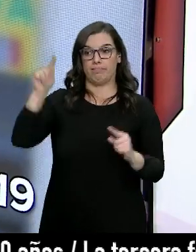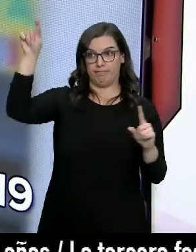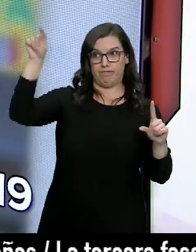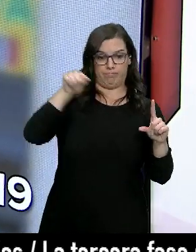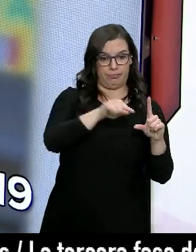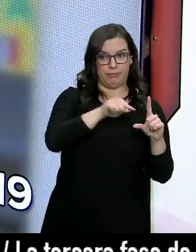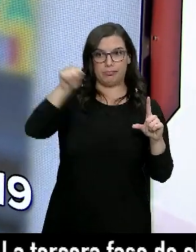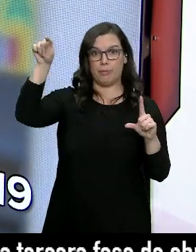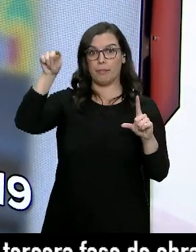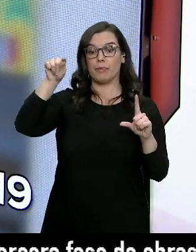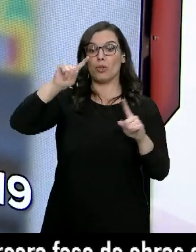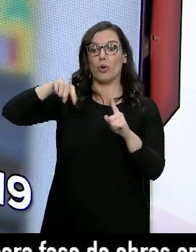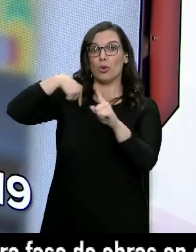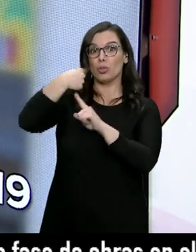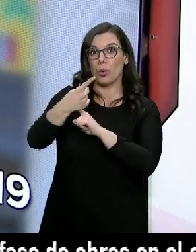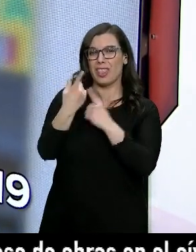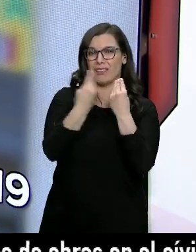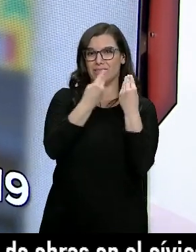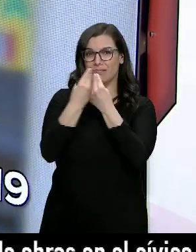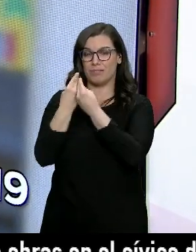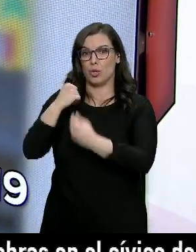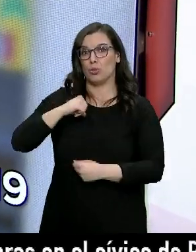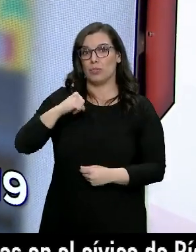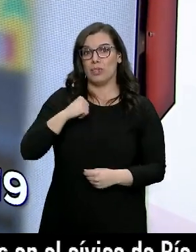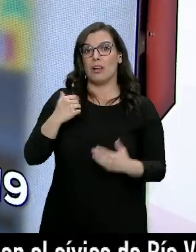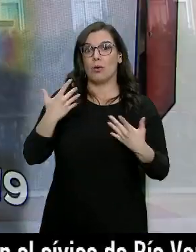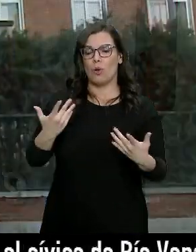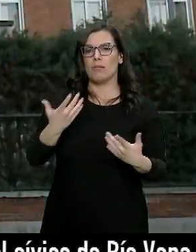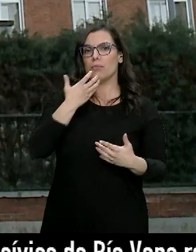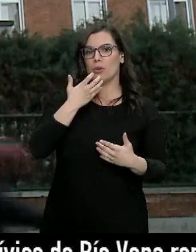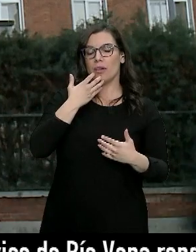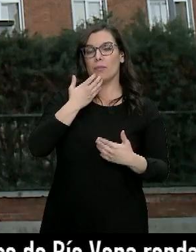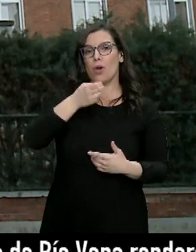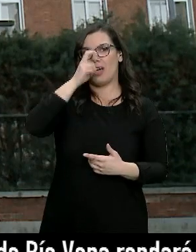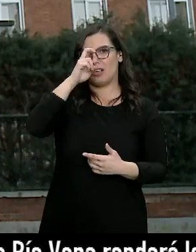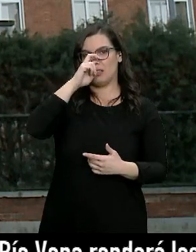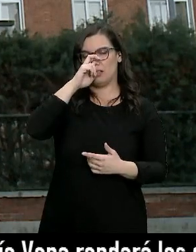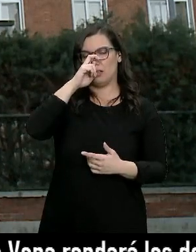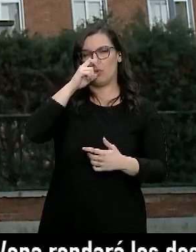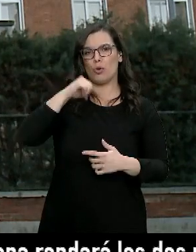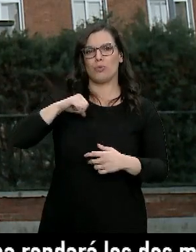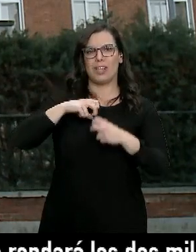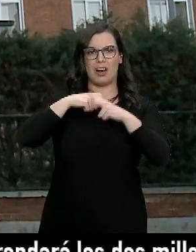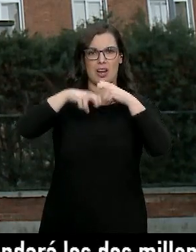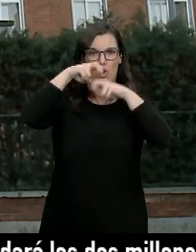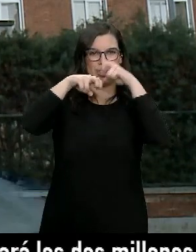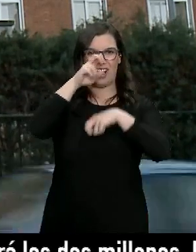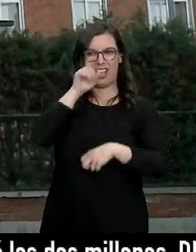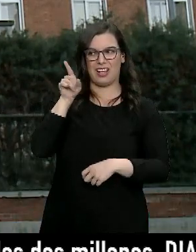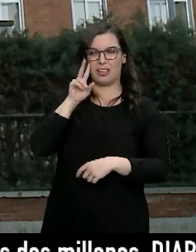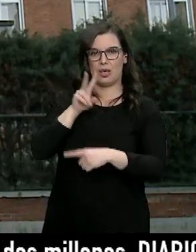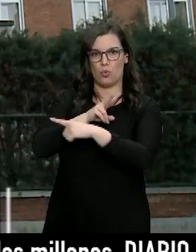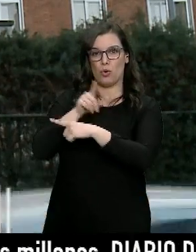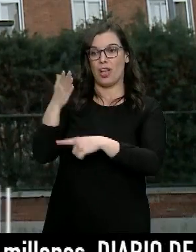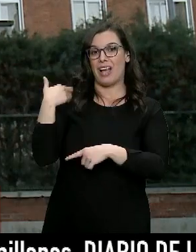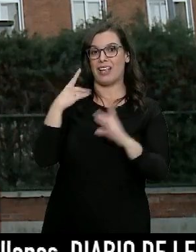de esa presión hospitalaria es la situación que se vive en el antiguo Hospital Río Ortega. Ayer eran 41 las